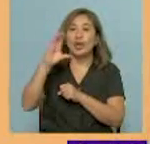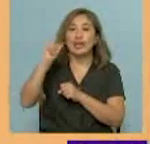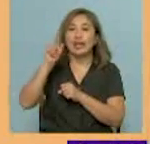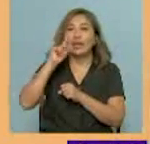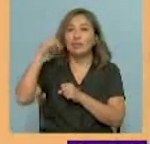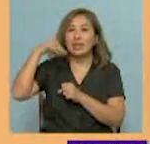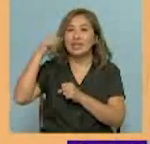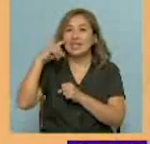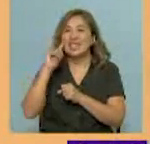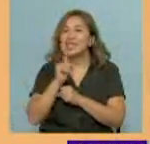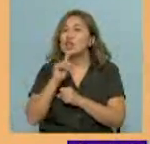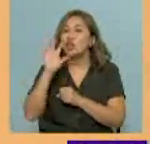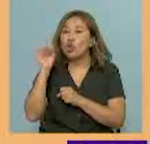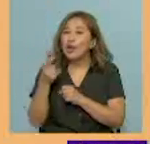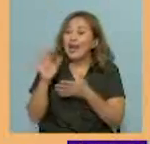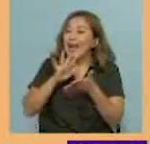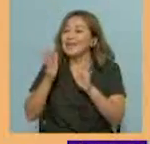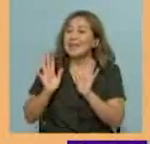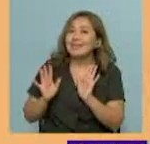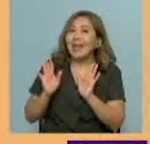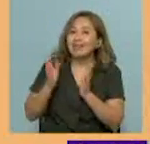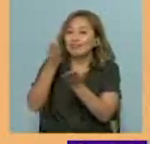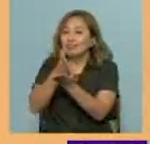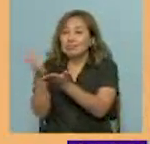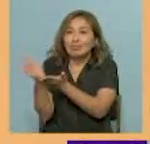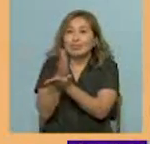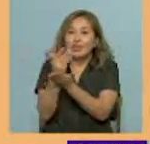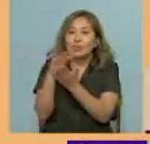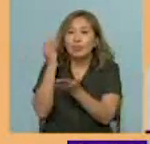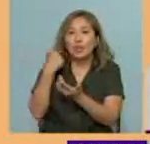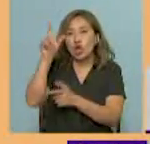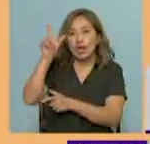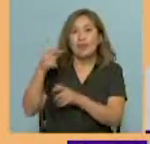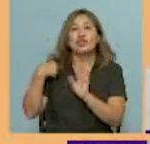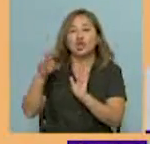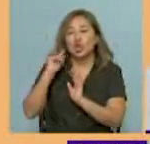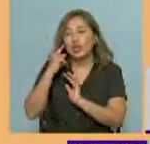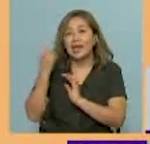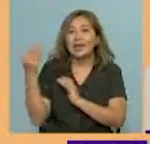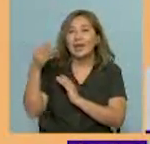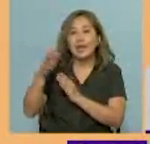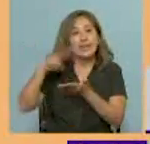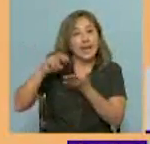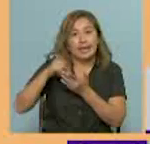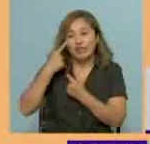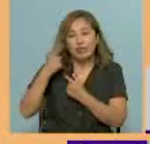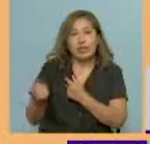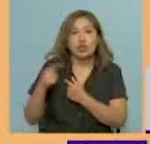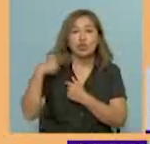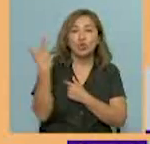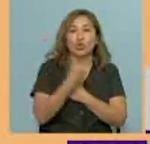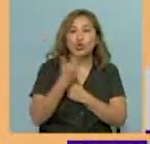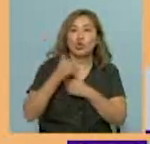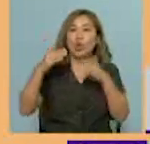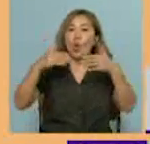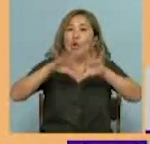que bueno ahí lo tenemos en un intermedio entre salta y nosotros pero la persona es de salto y fue atendido en saltas pero nosotros hicimos los